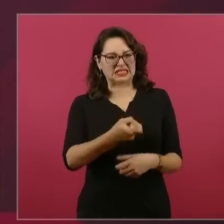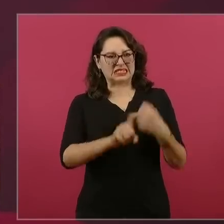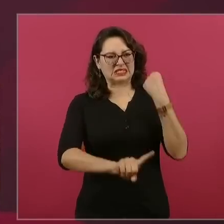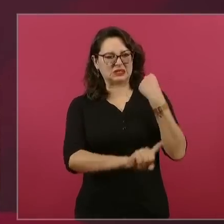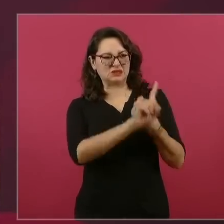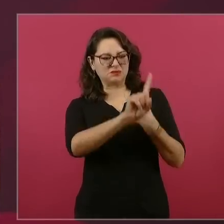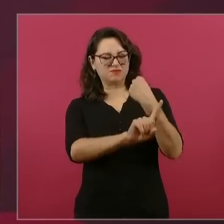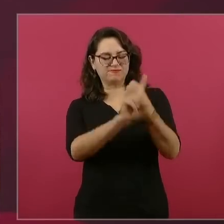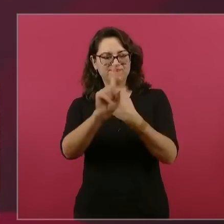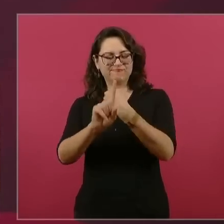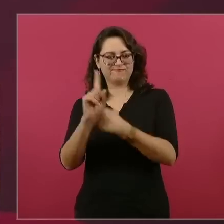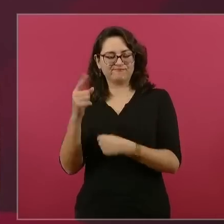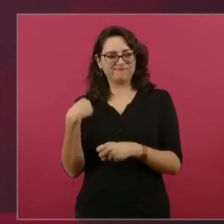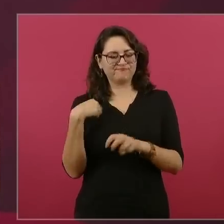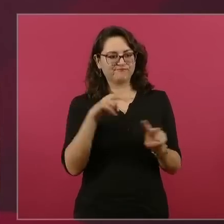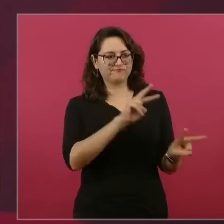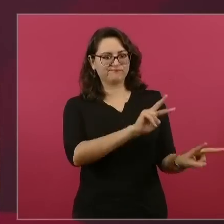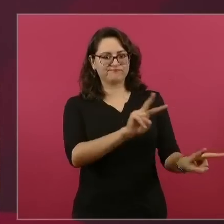Uno es